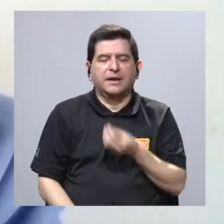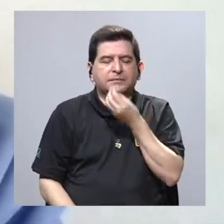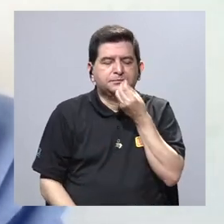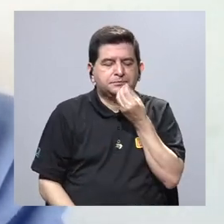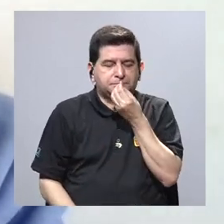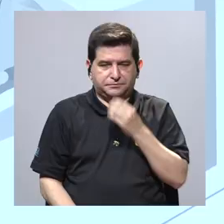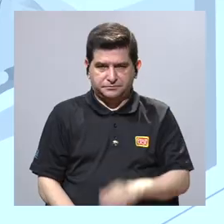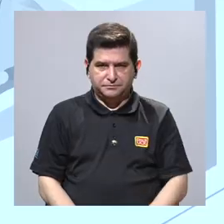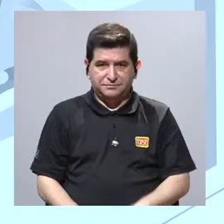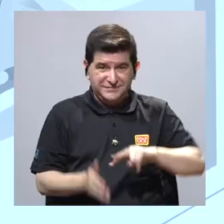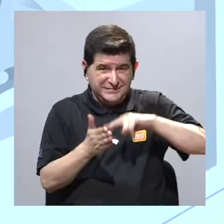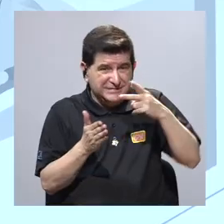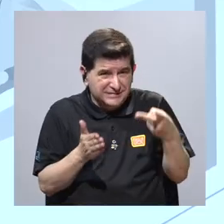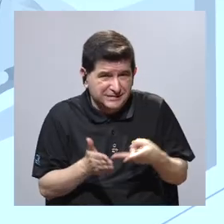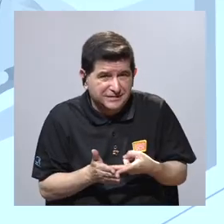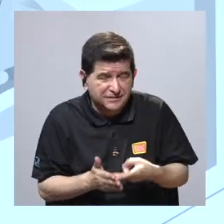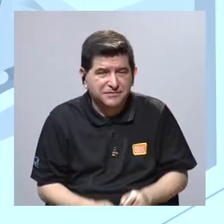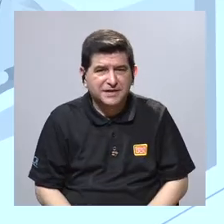Eso serían